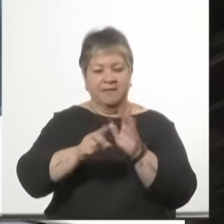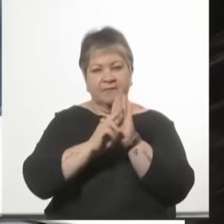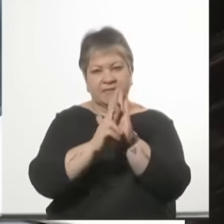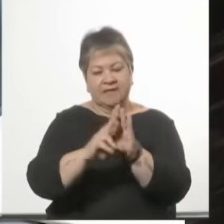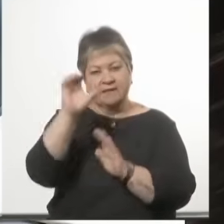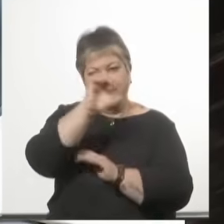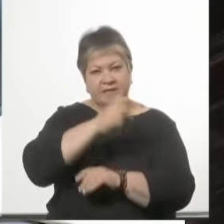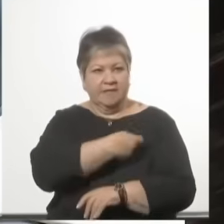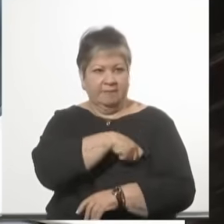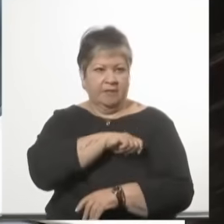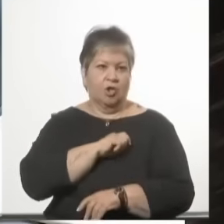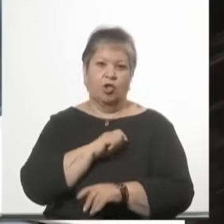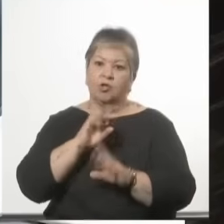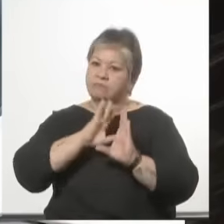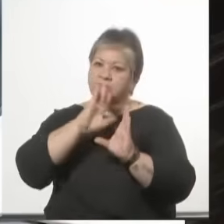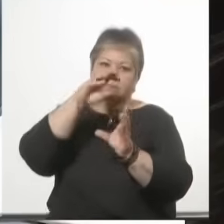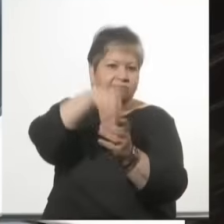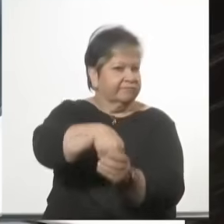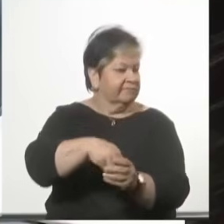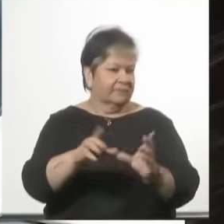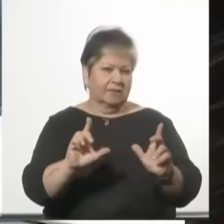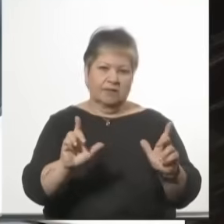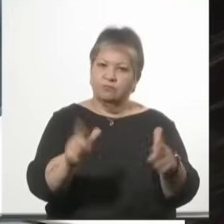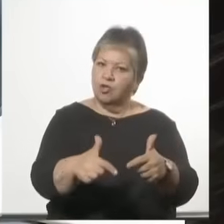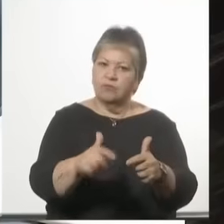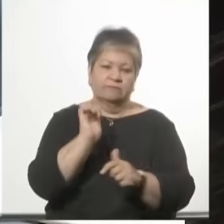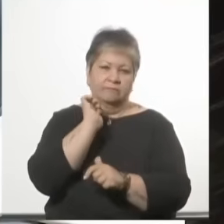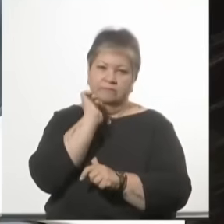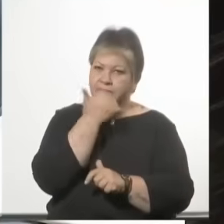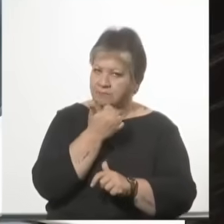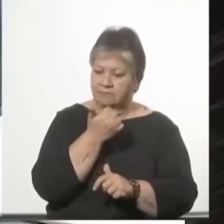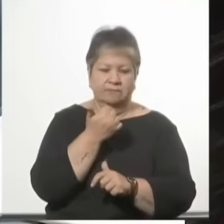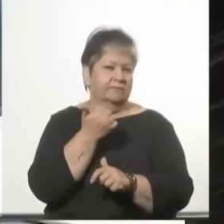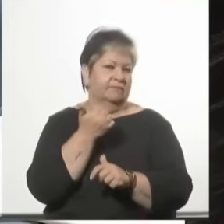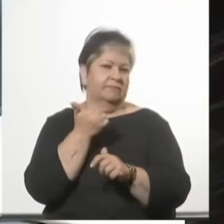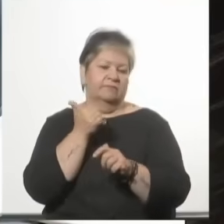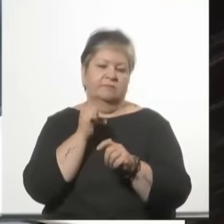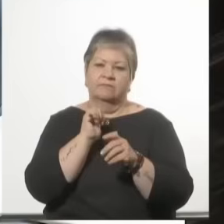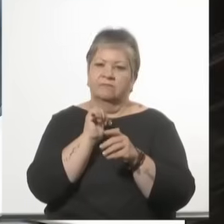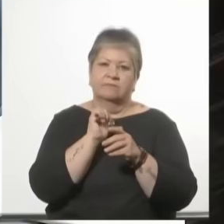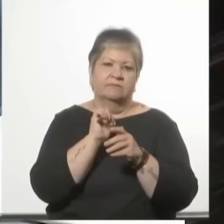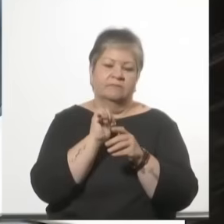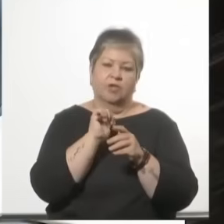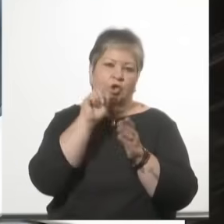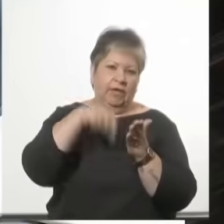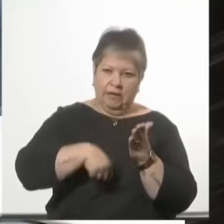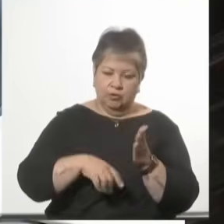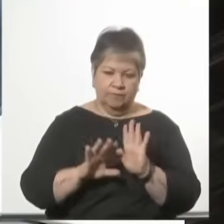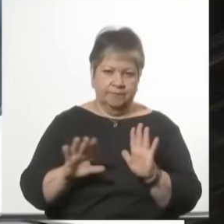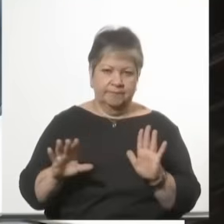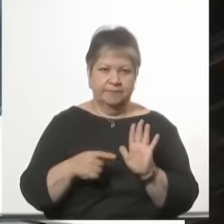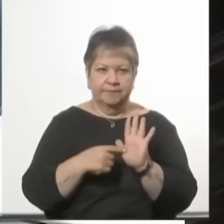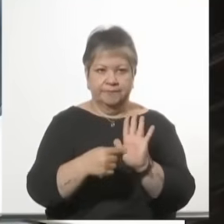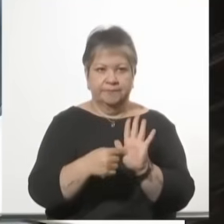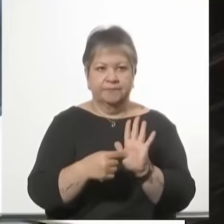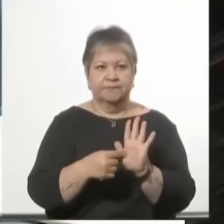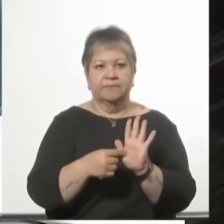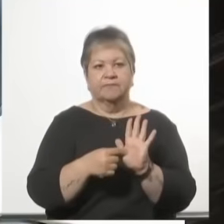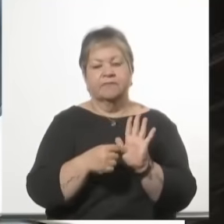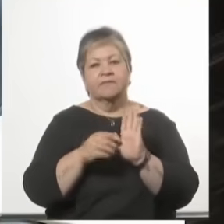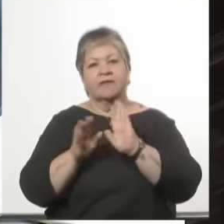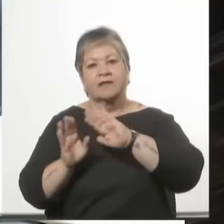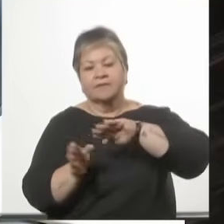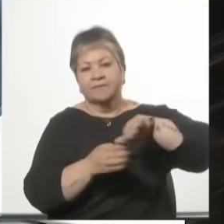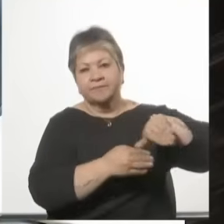esa reunión queda dentro de las condiciones de confidencialidad del contrato. Con